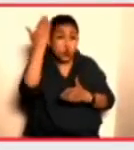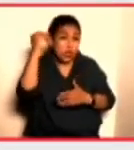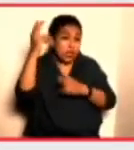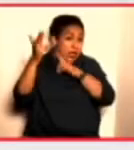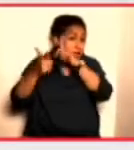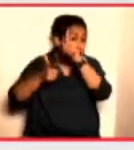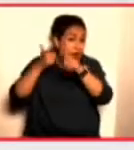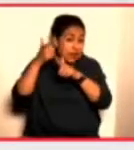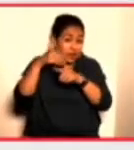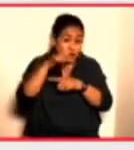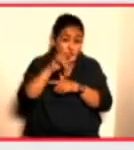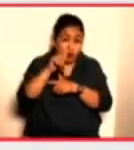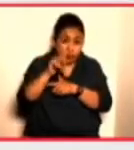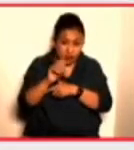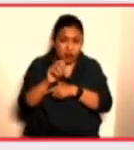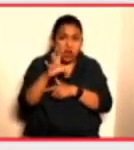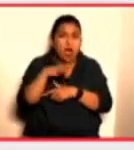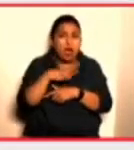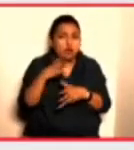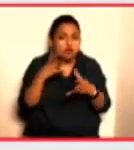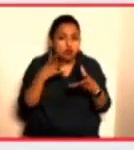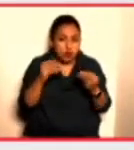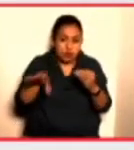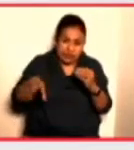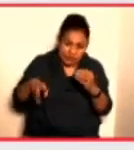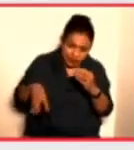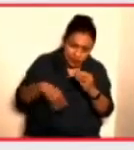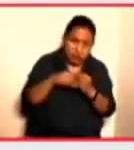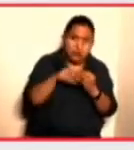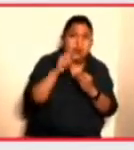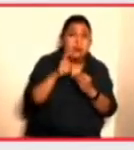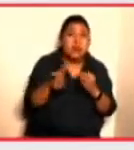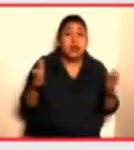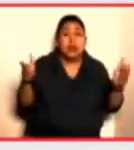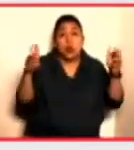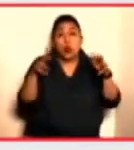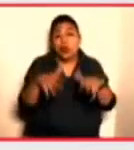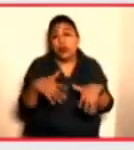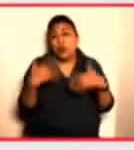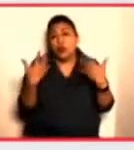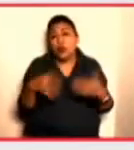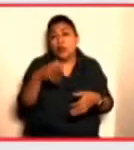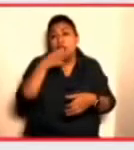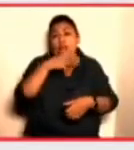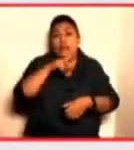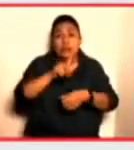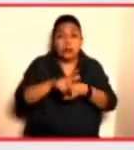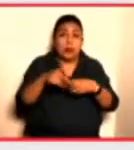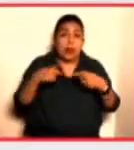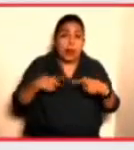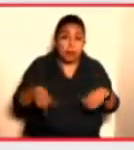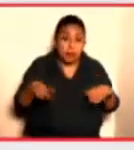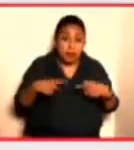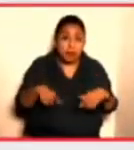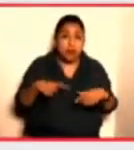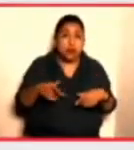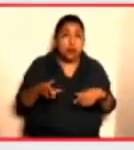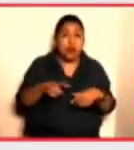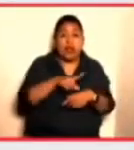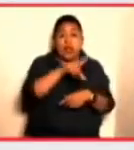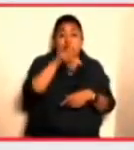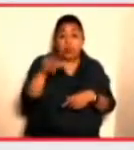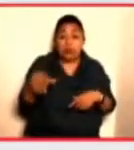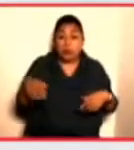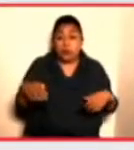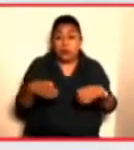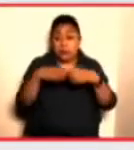decir, atraviesa muchísimo. Si a eso le sumamos el encuentro que va a significar el festival y la gente después de lo mismo de la contingencia